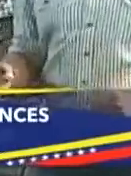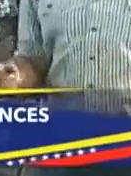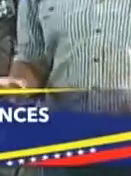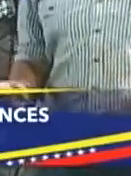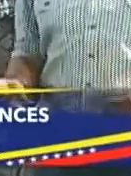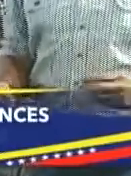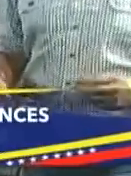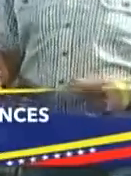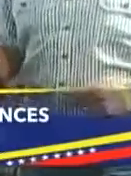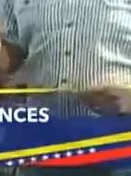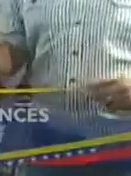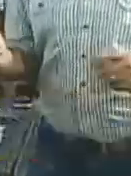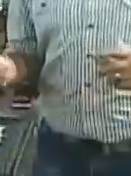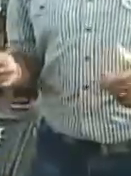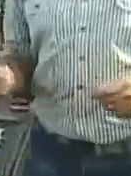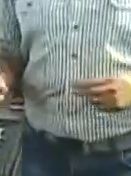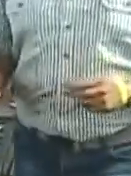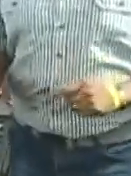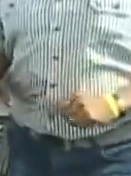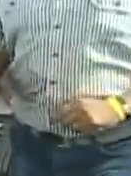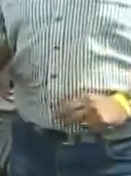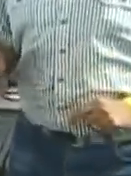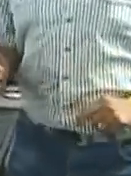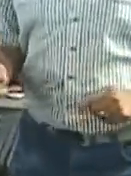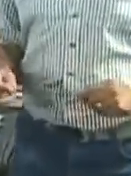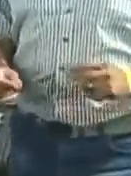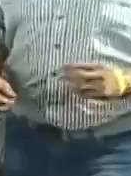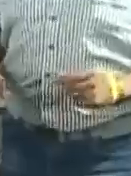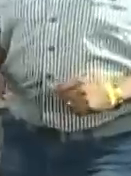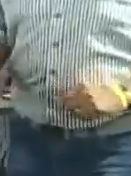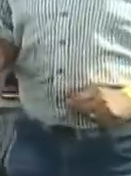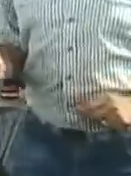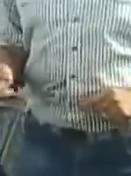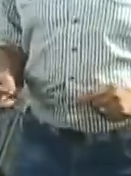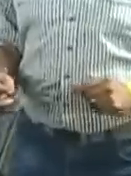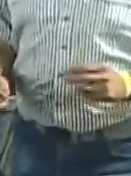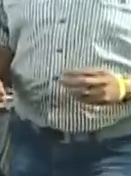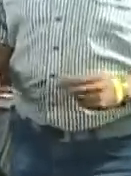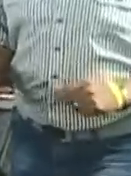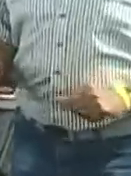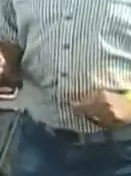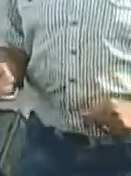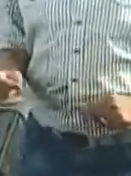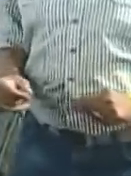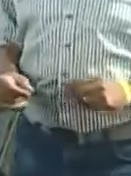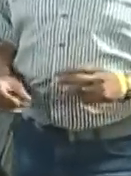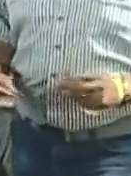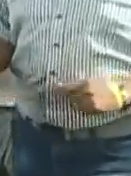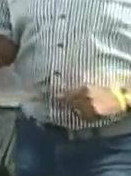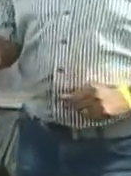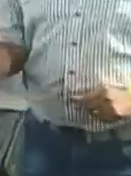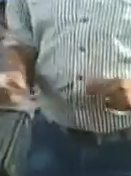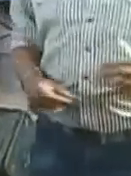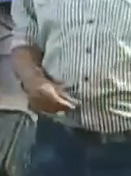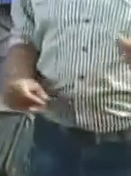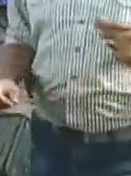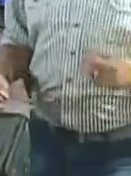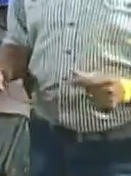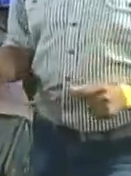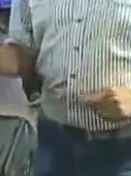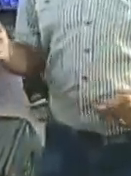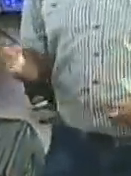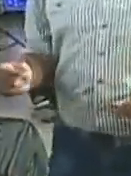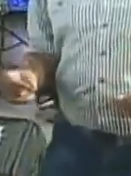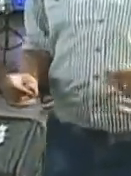Ha concluido esta jornada de miércoles productivo con emprendedores del país. El jefe de Estado aprobó un decreto para facilitar la formalización